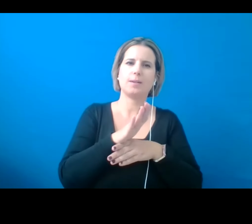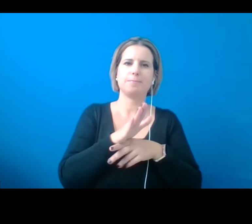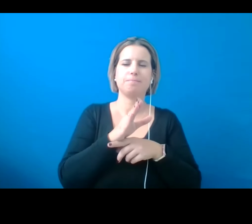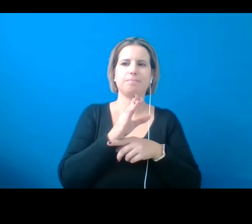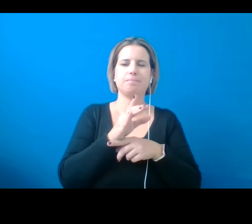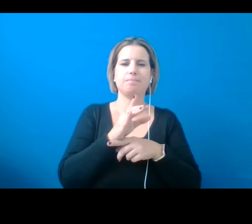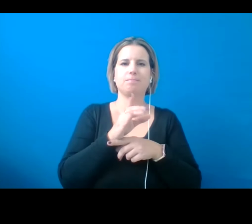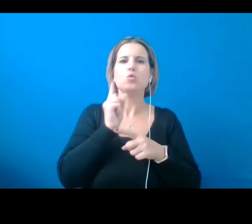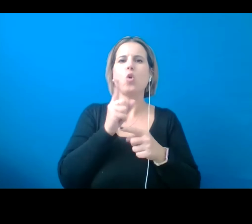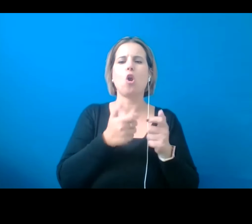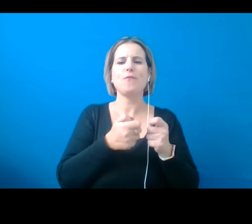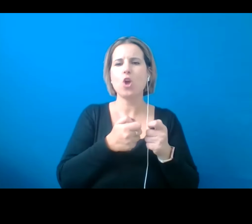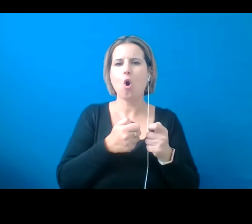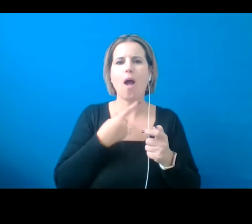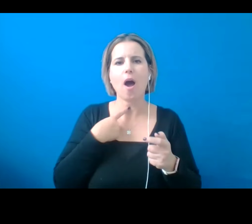videojuegos